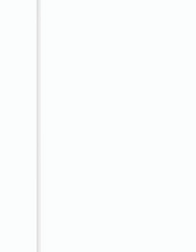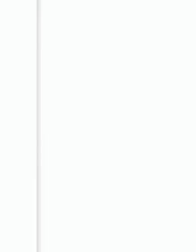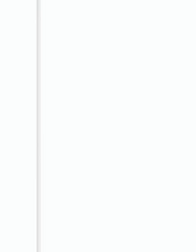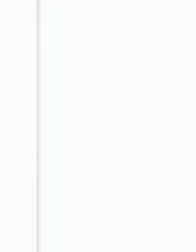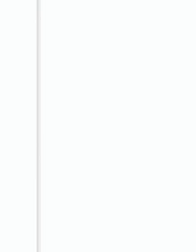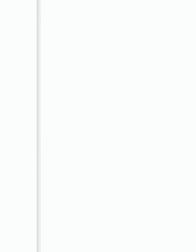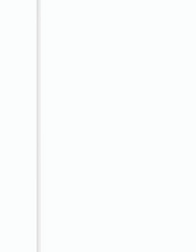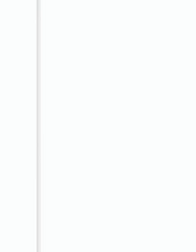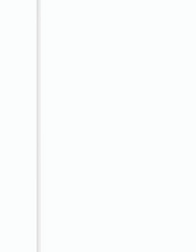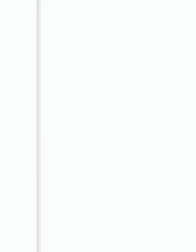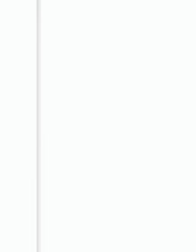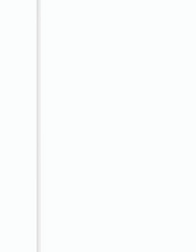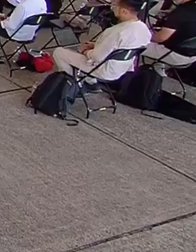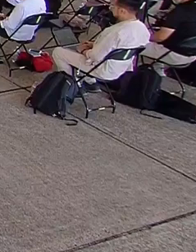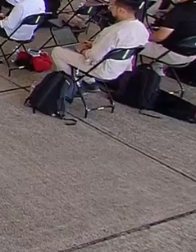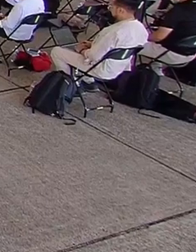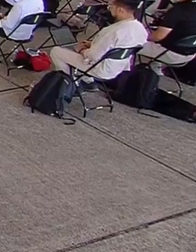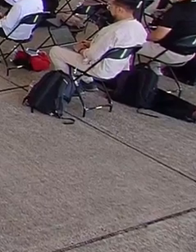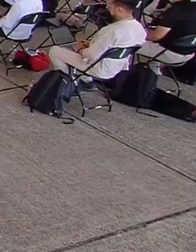vamos